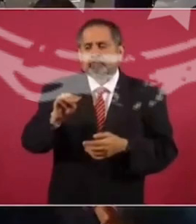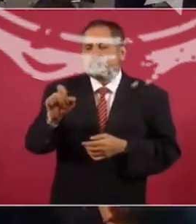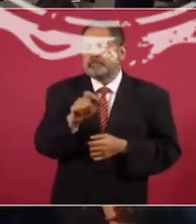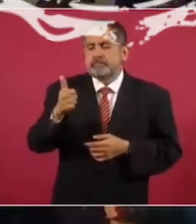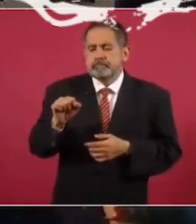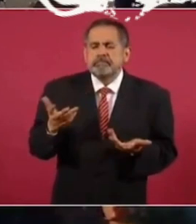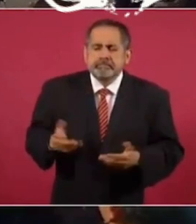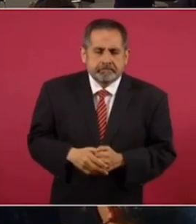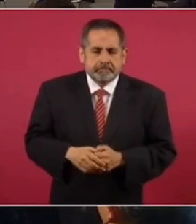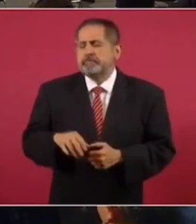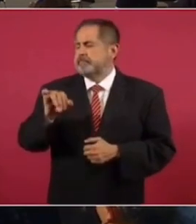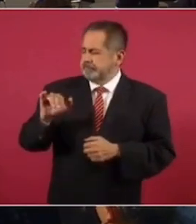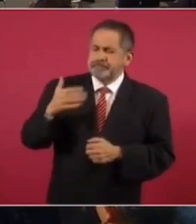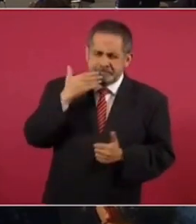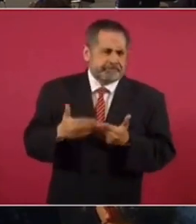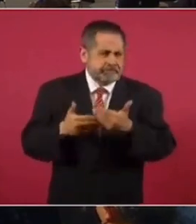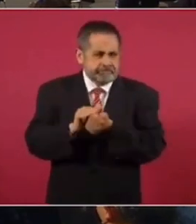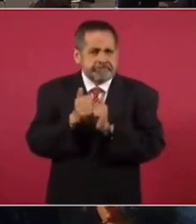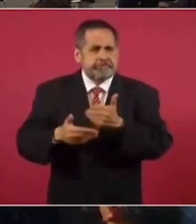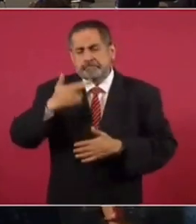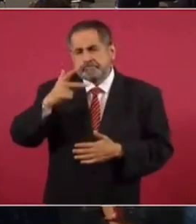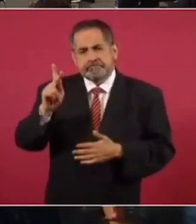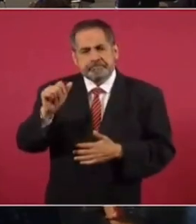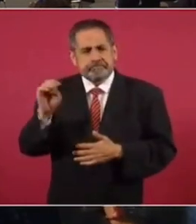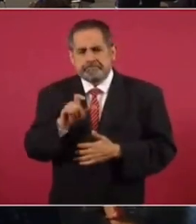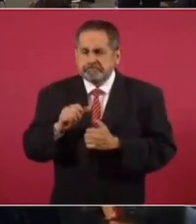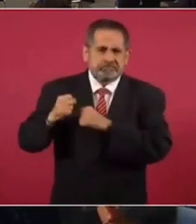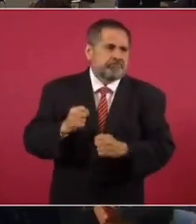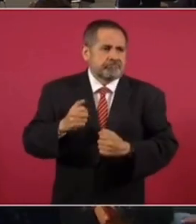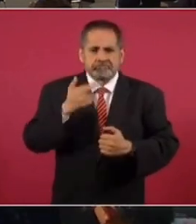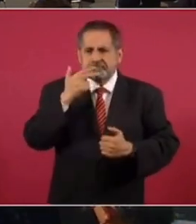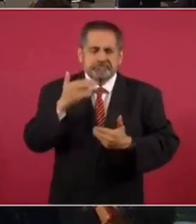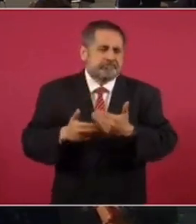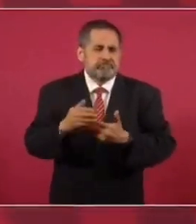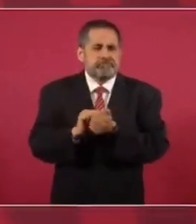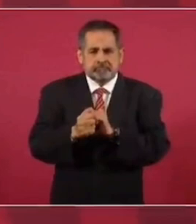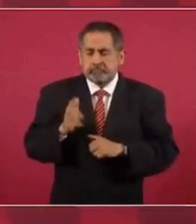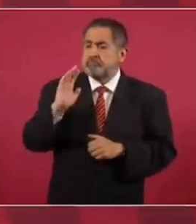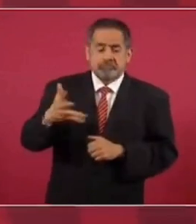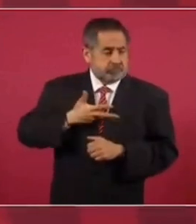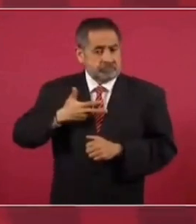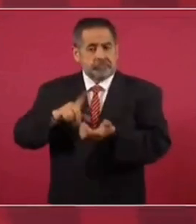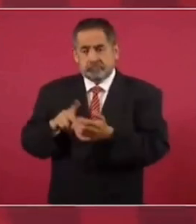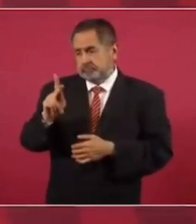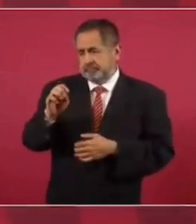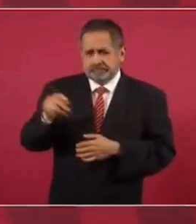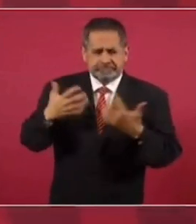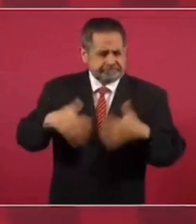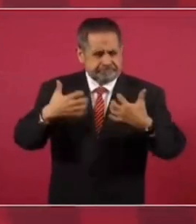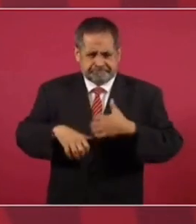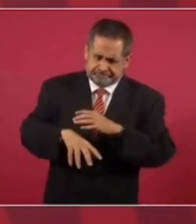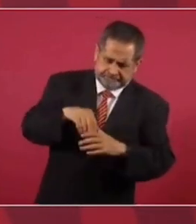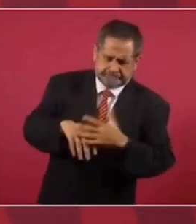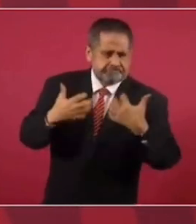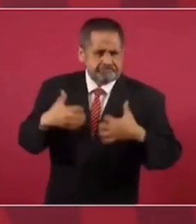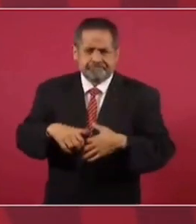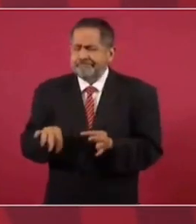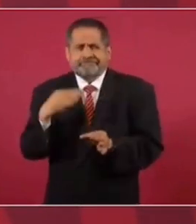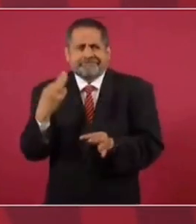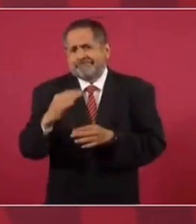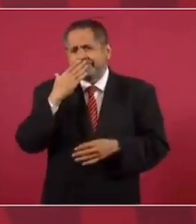Sí, vamos avanzando. Se va consolidando Pemex. Ya se recuperó la capacidad de producción de Pemex.